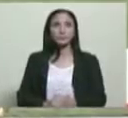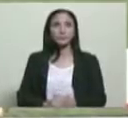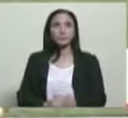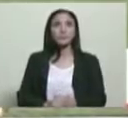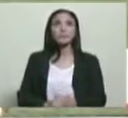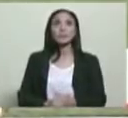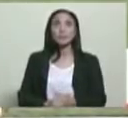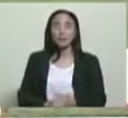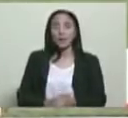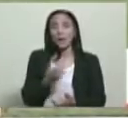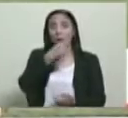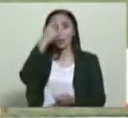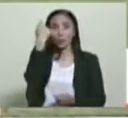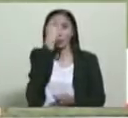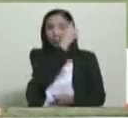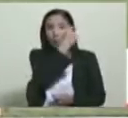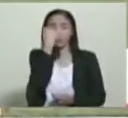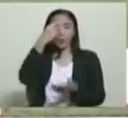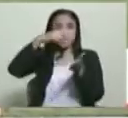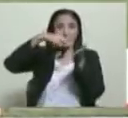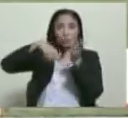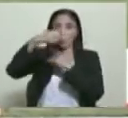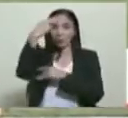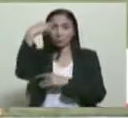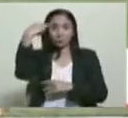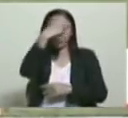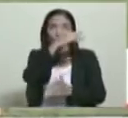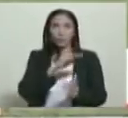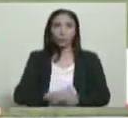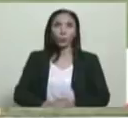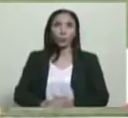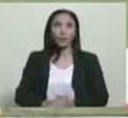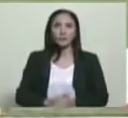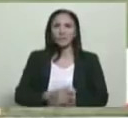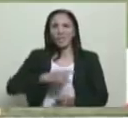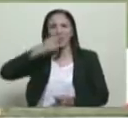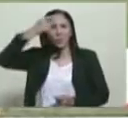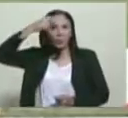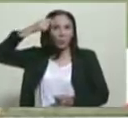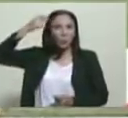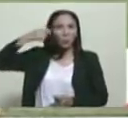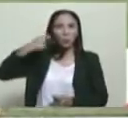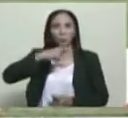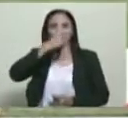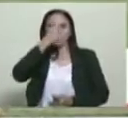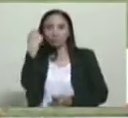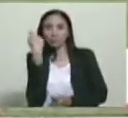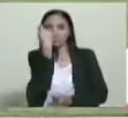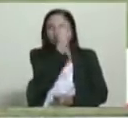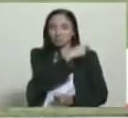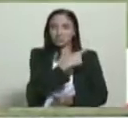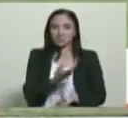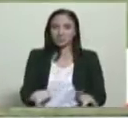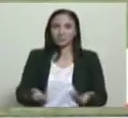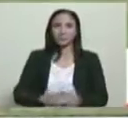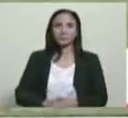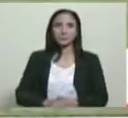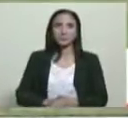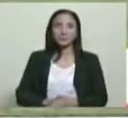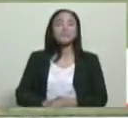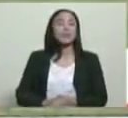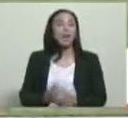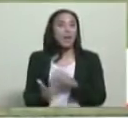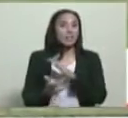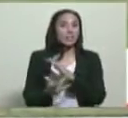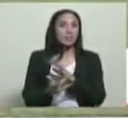a pintarse aquí las cejas. Se cortan las cejas y se pasan un creyón. Pero eso tiene una